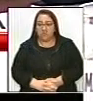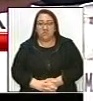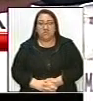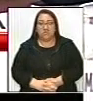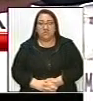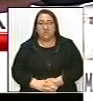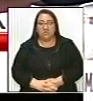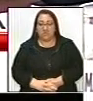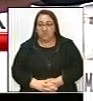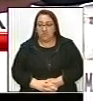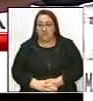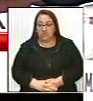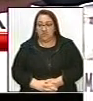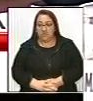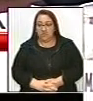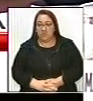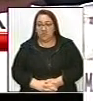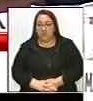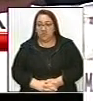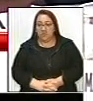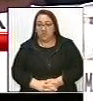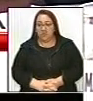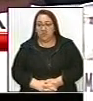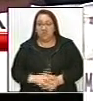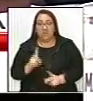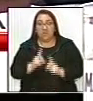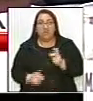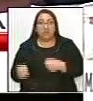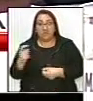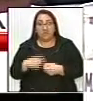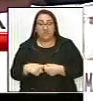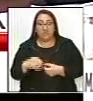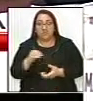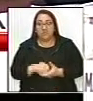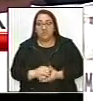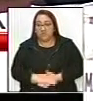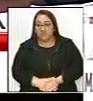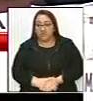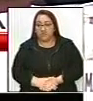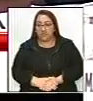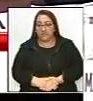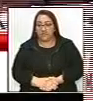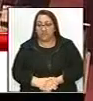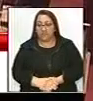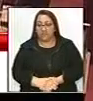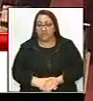Ya el voto, ya. ¿Alguna participación adicional? Al voto.